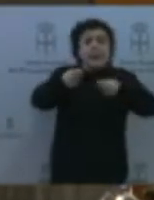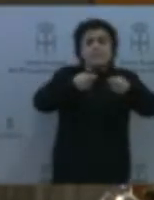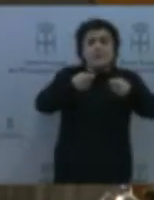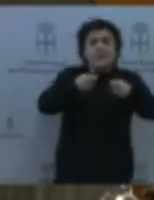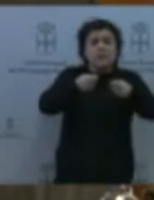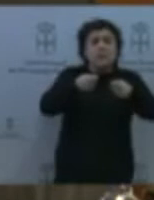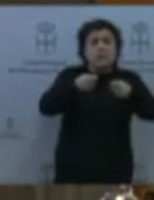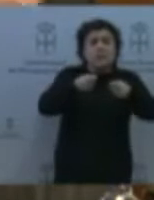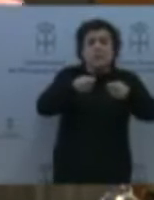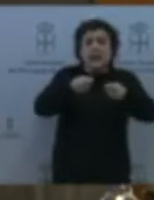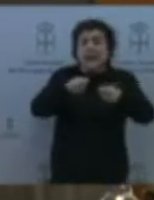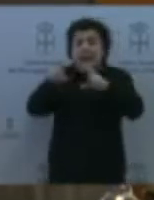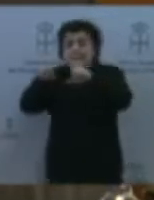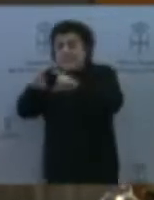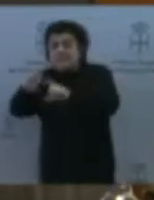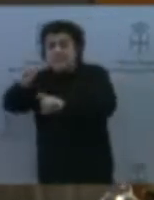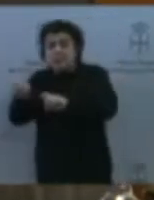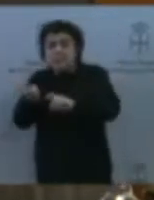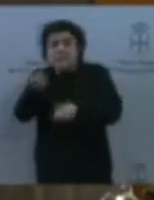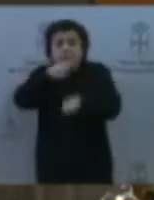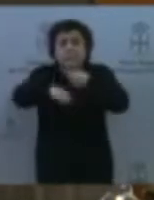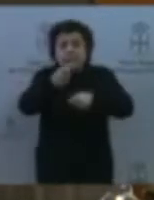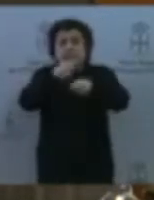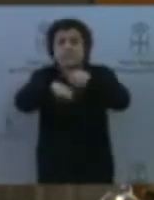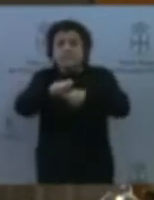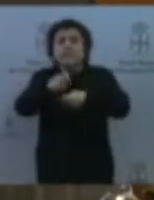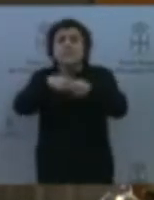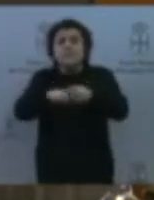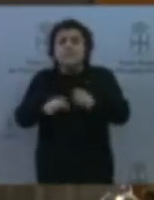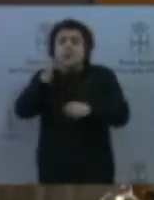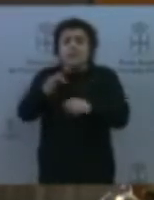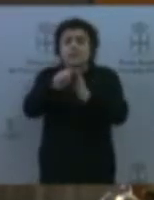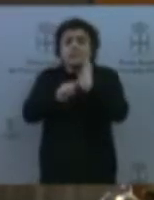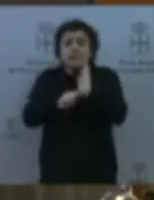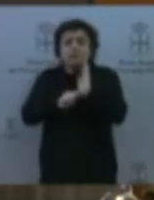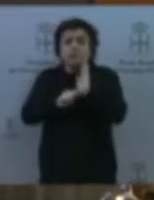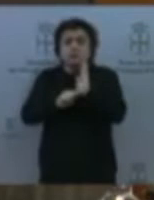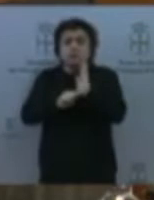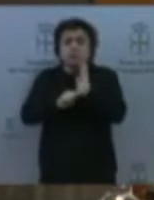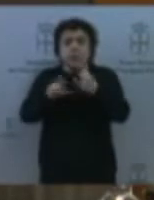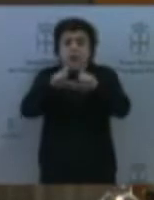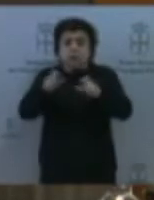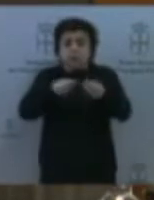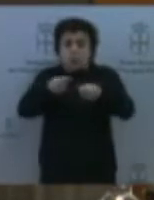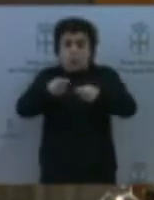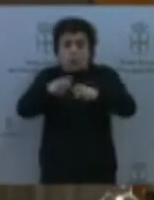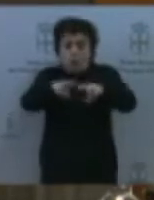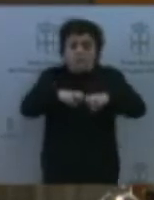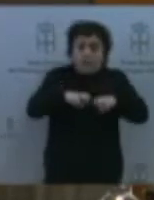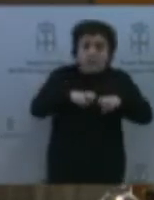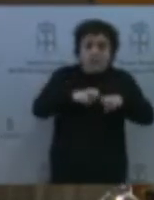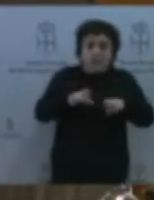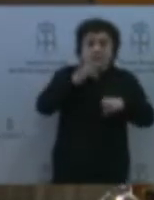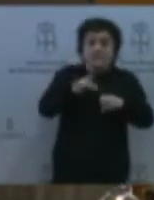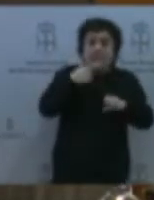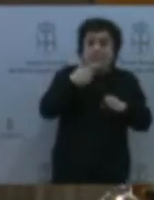tienen acceso a los datos de los compradores, lo que les permite producir más baratos esos mismos productos, echar del mercado a esos vendedores